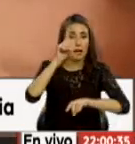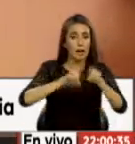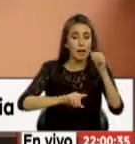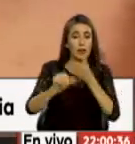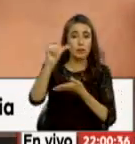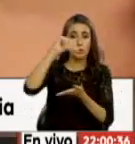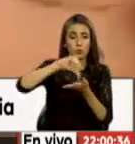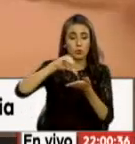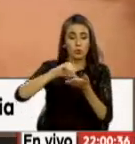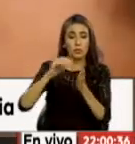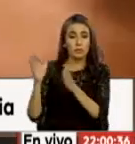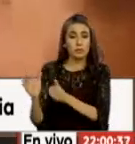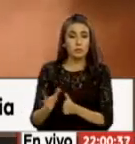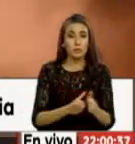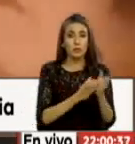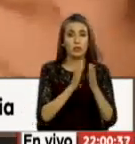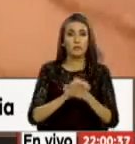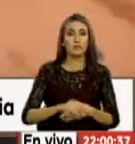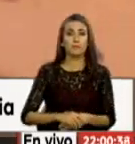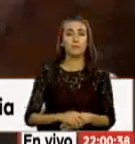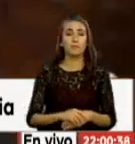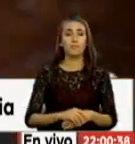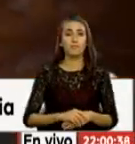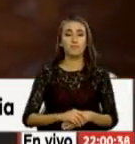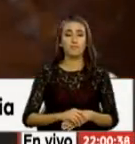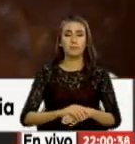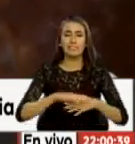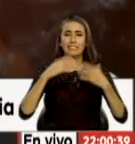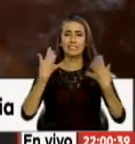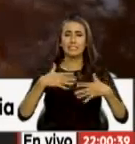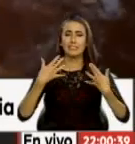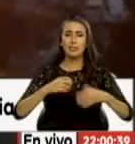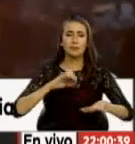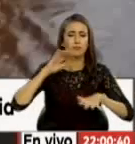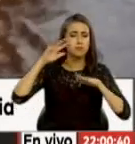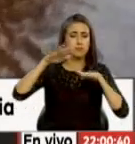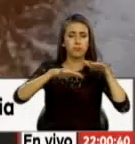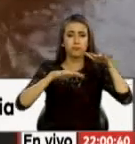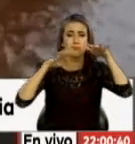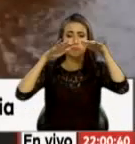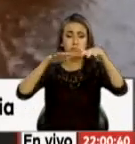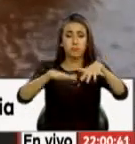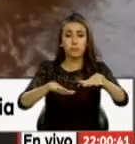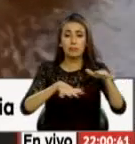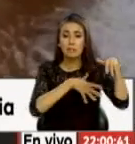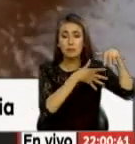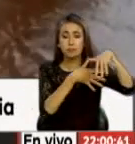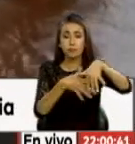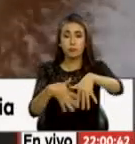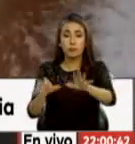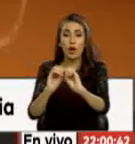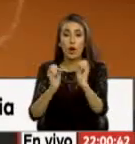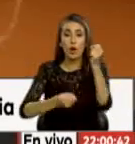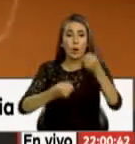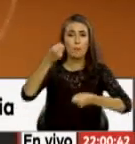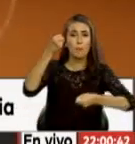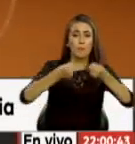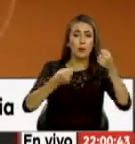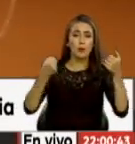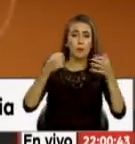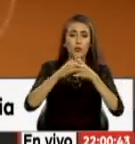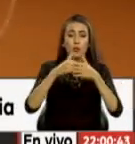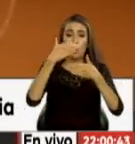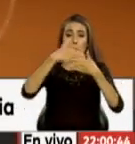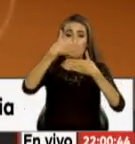del noreste de Atenas. La fuerza del agua arrastró con todo a su paso, provocó el volcamiento de vehículos, muros e